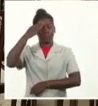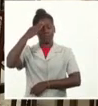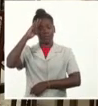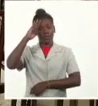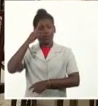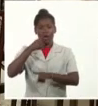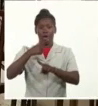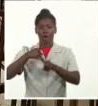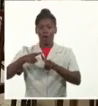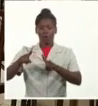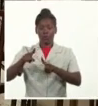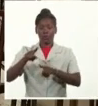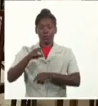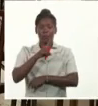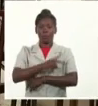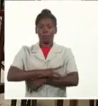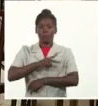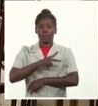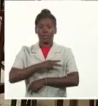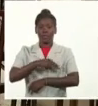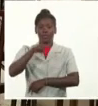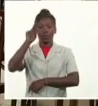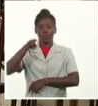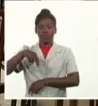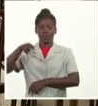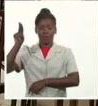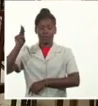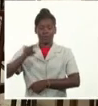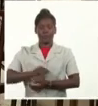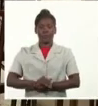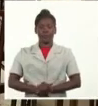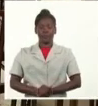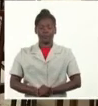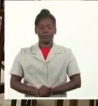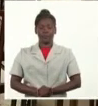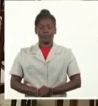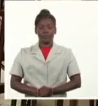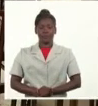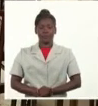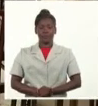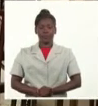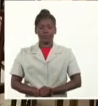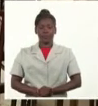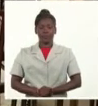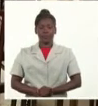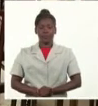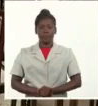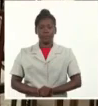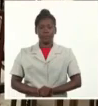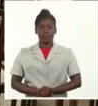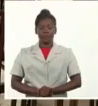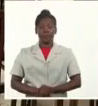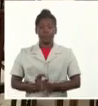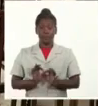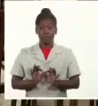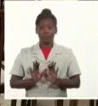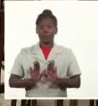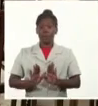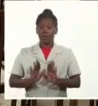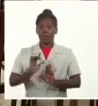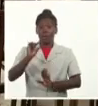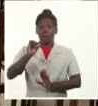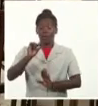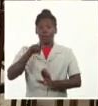Noruega. Reiteramos imágenes que nos llegan desde el Salón de Protocolo del Laguito. Haciendo un poco de contexto a esto que estamos